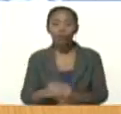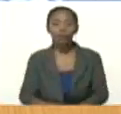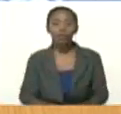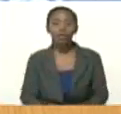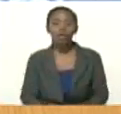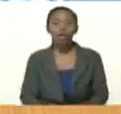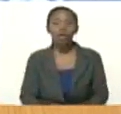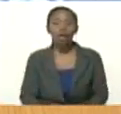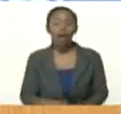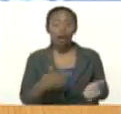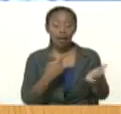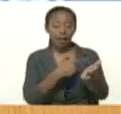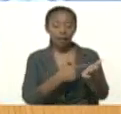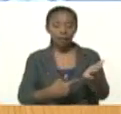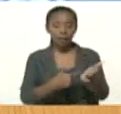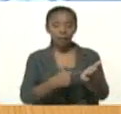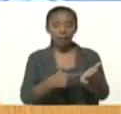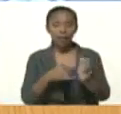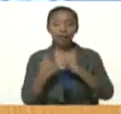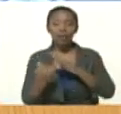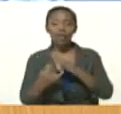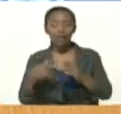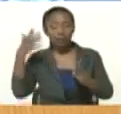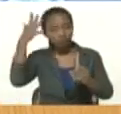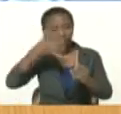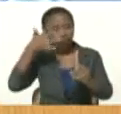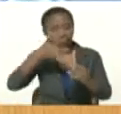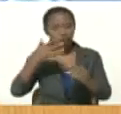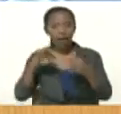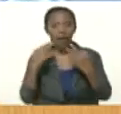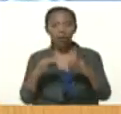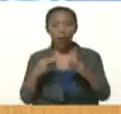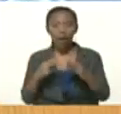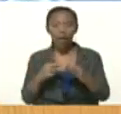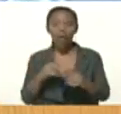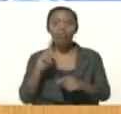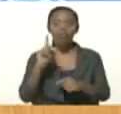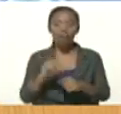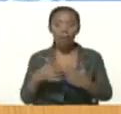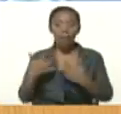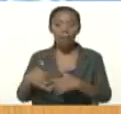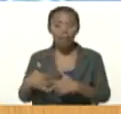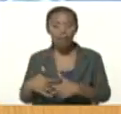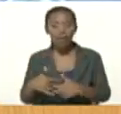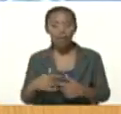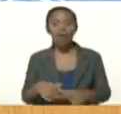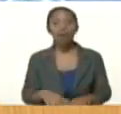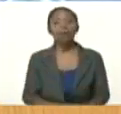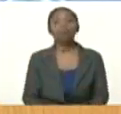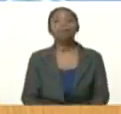del cual se instruye a personas naturales y jurídicas, o sea, personas normales y empresas,